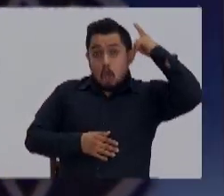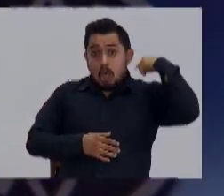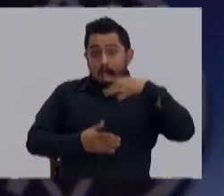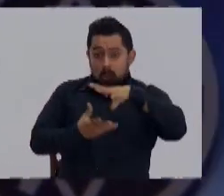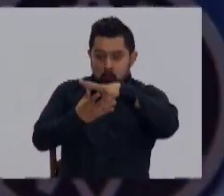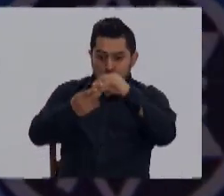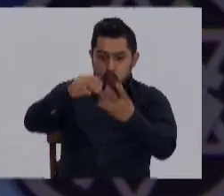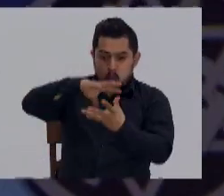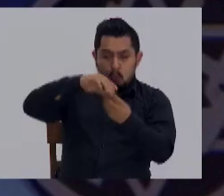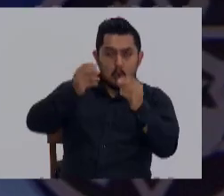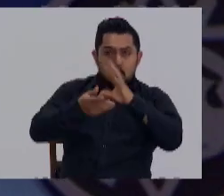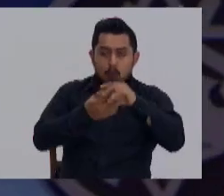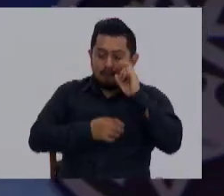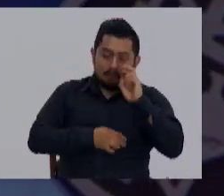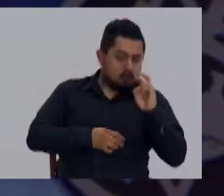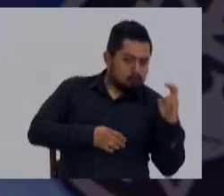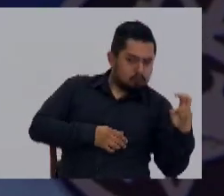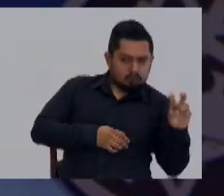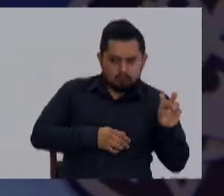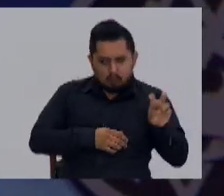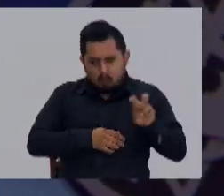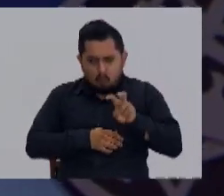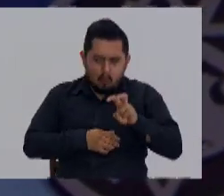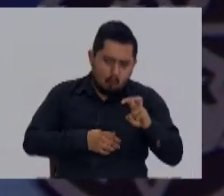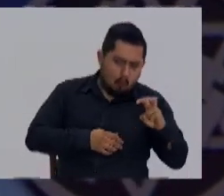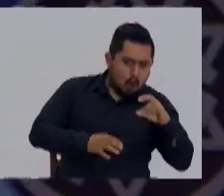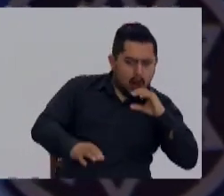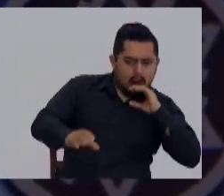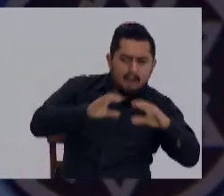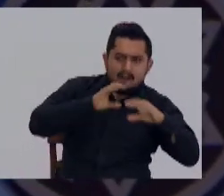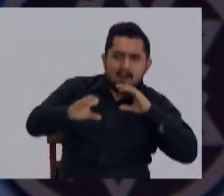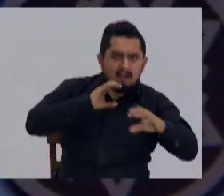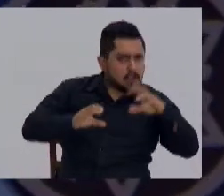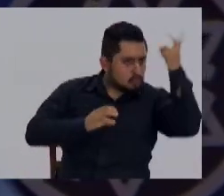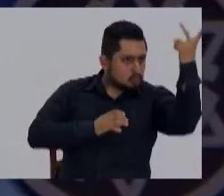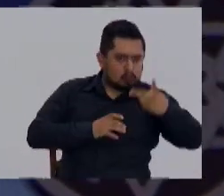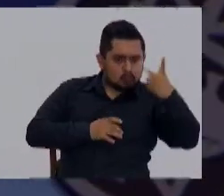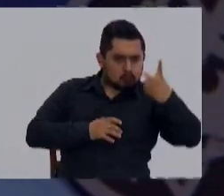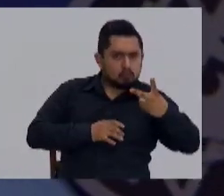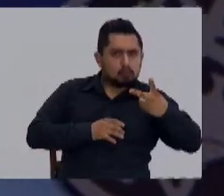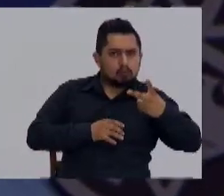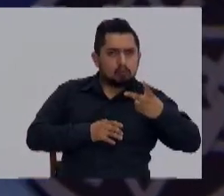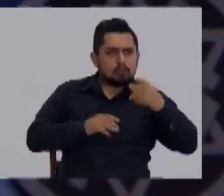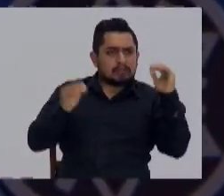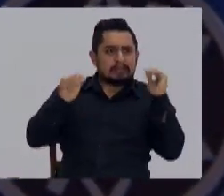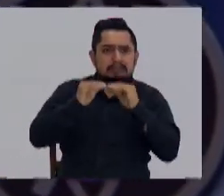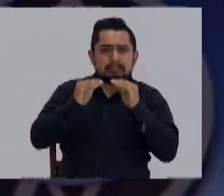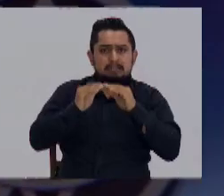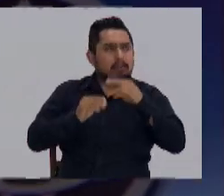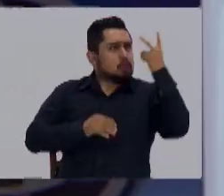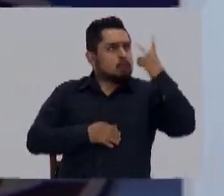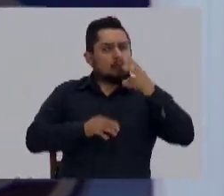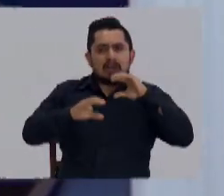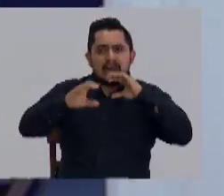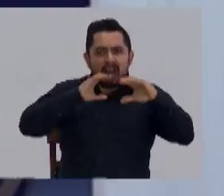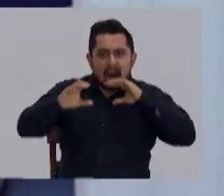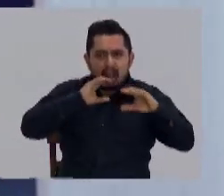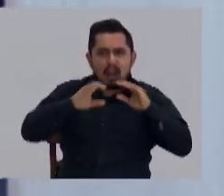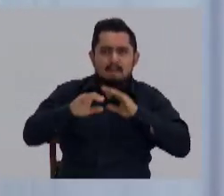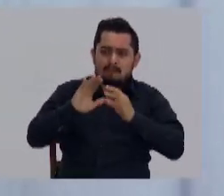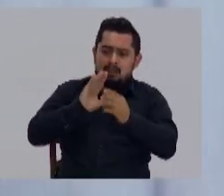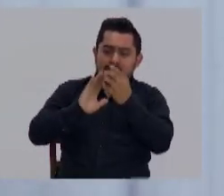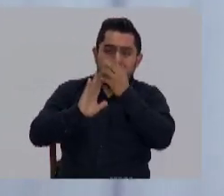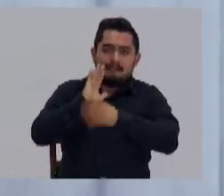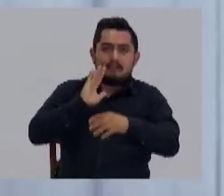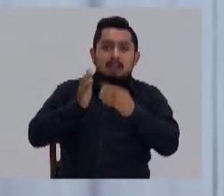todo. Lo dio todo y tenía comunicación. Y todavía en el Génesis dice el Señor en el capítulo